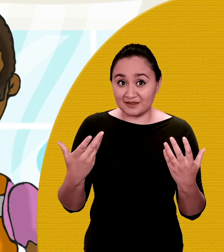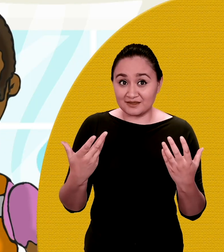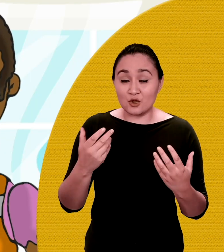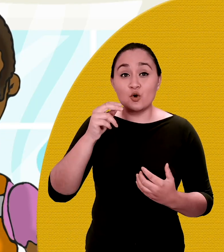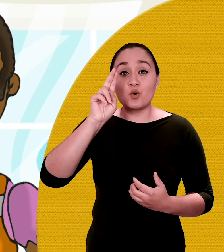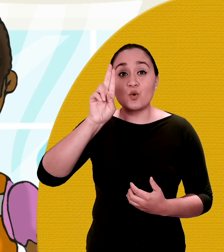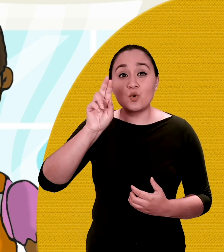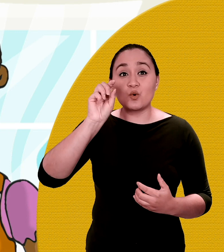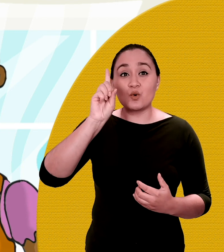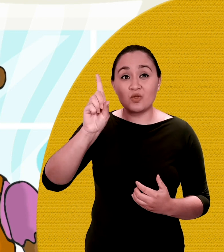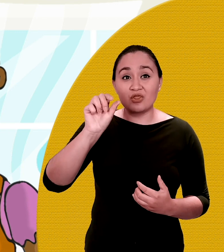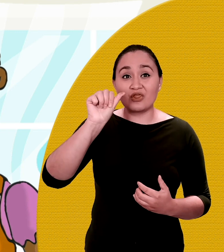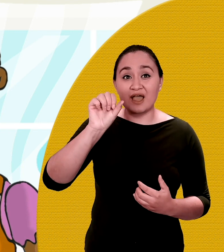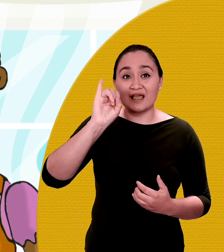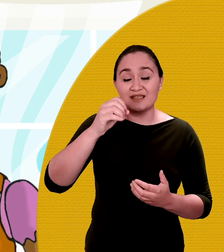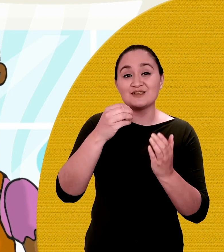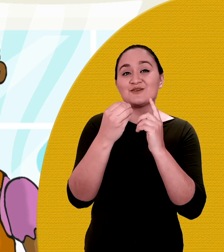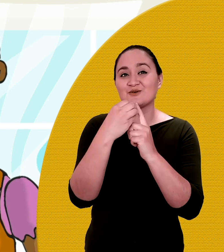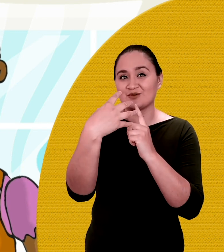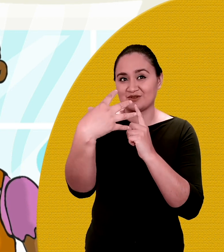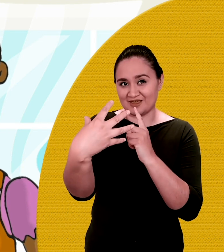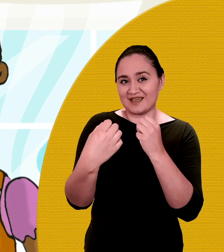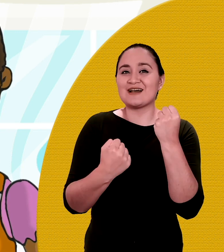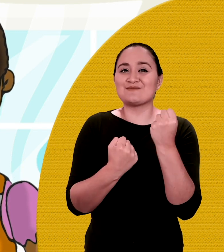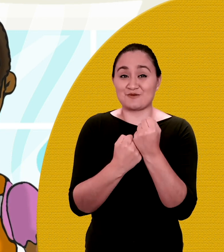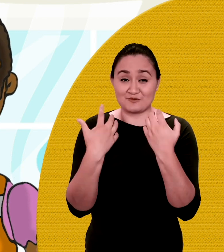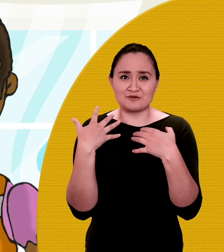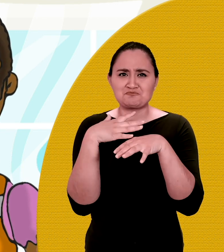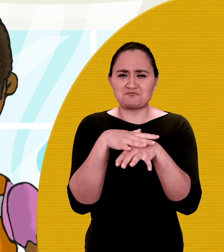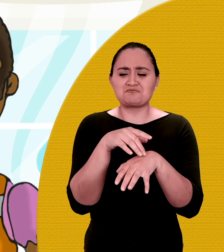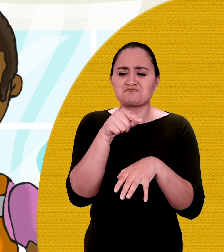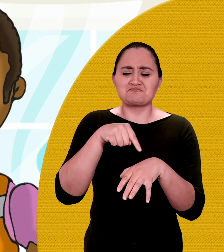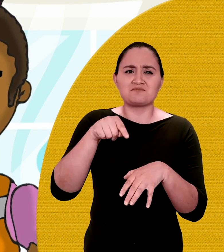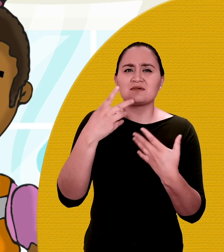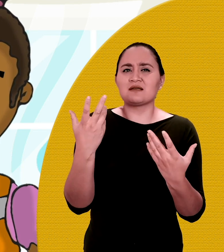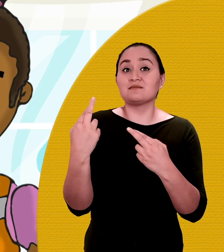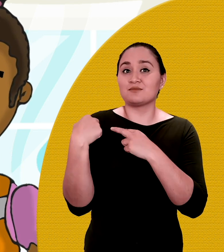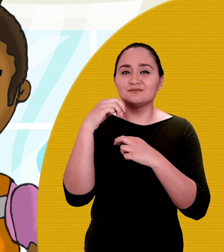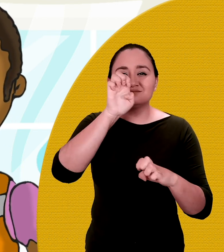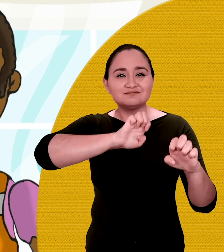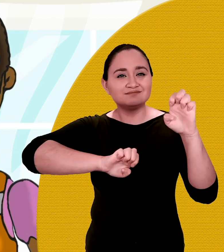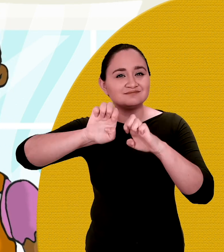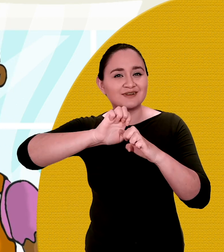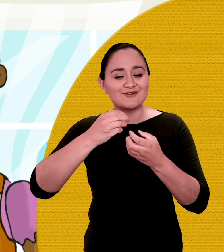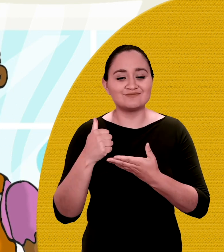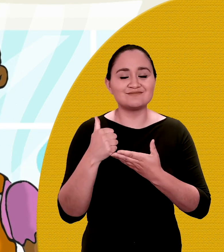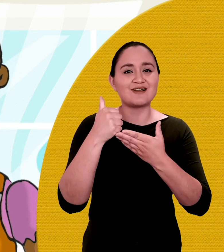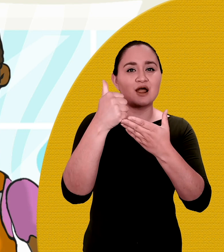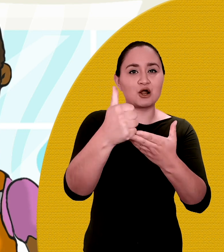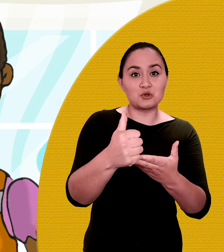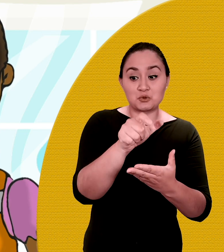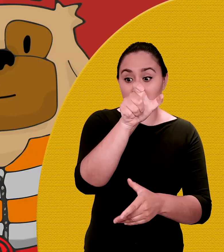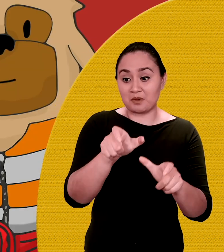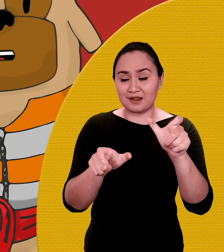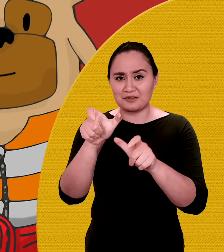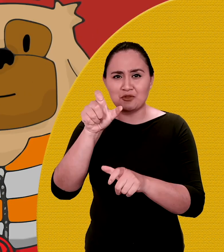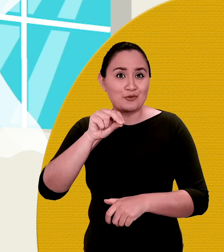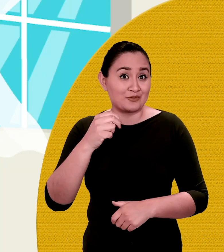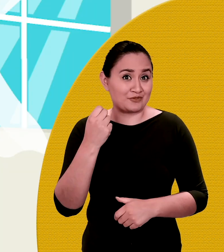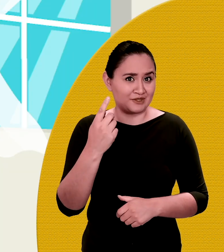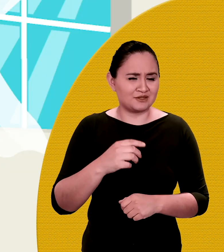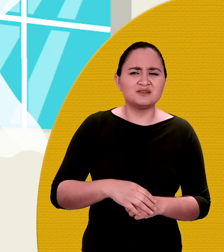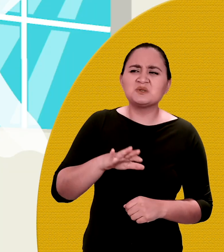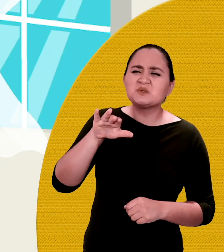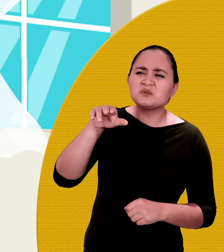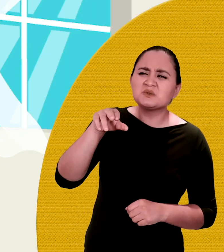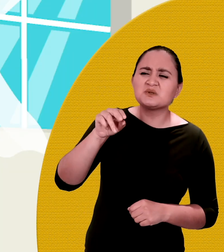Las unidades distritales de apoyo a la inclusión, UDAI, se encargan de evaluar y brindar ayuda a quien lo necesite. ¿Me